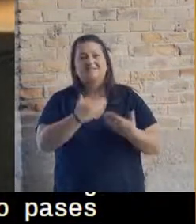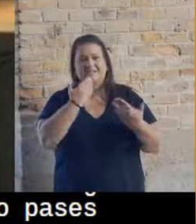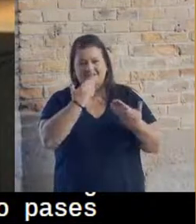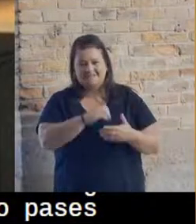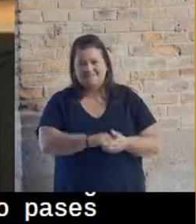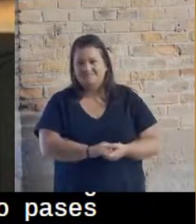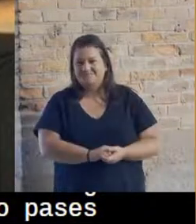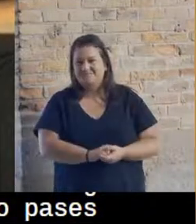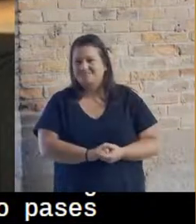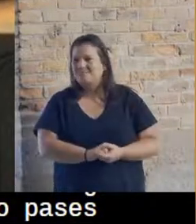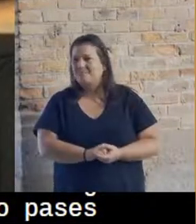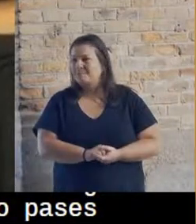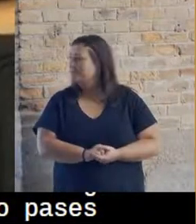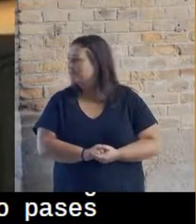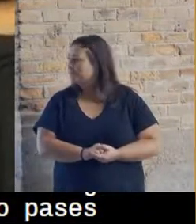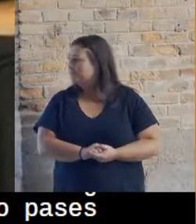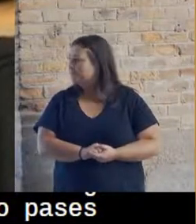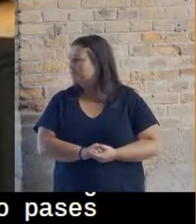Vale